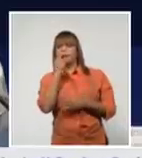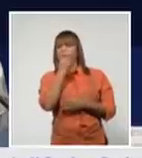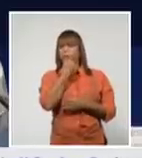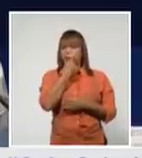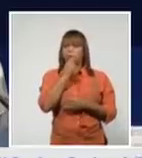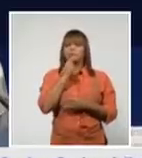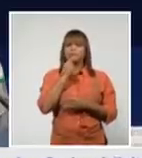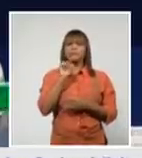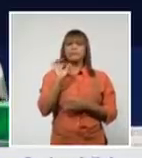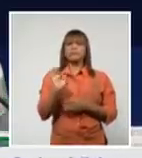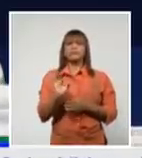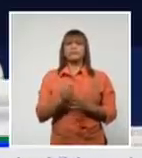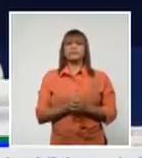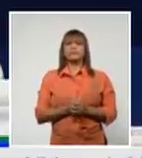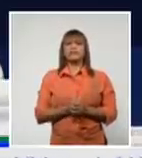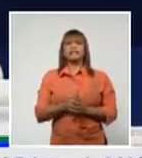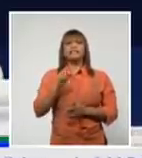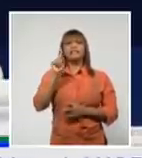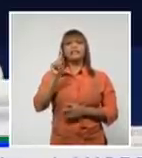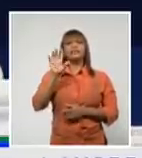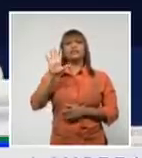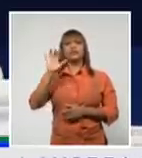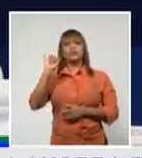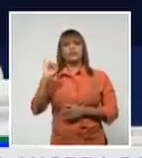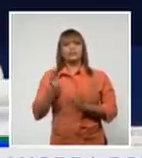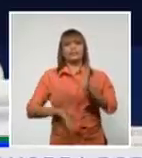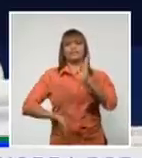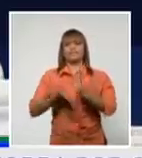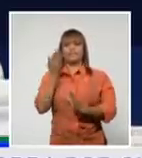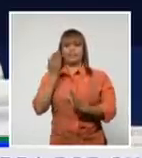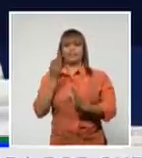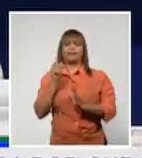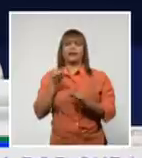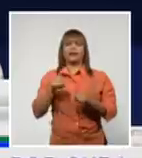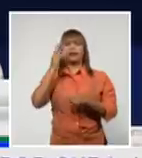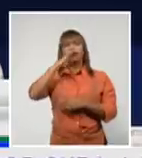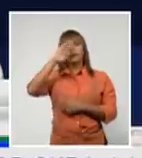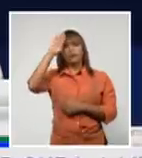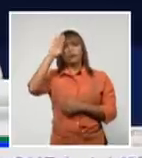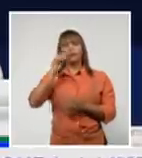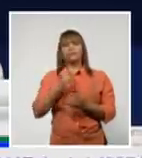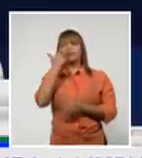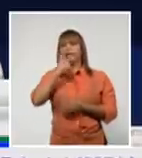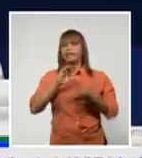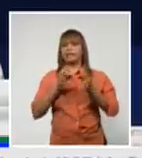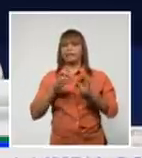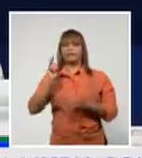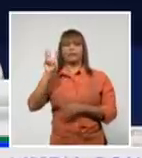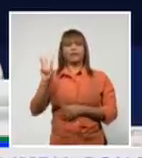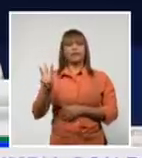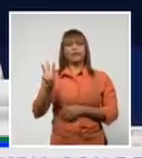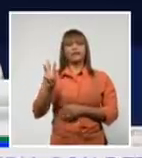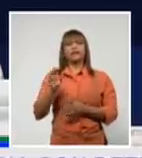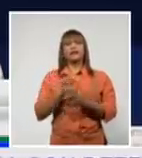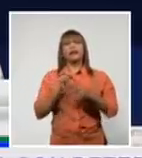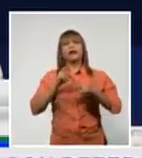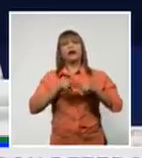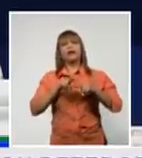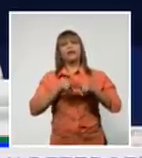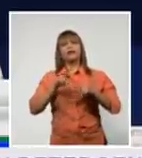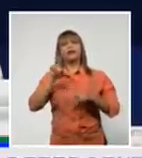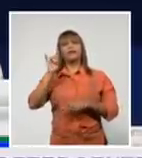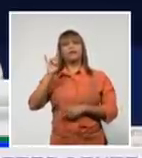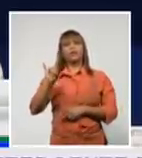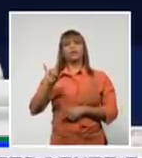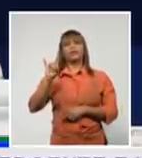se dieron 156 altas en nuestro país. De Artemisa 3, de La Habana